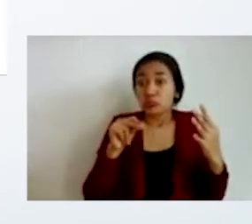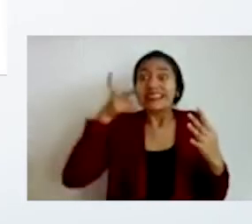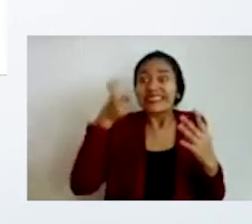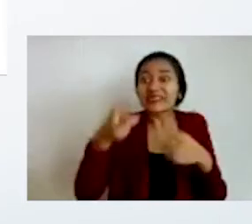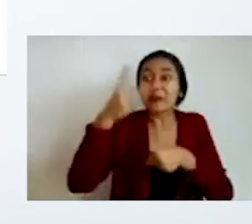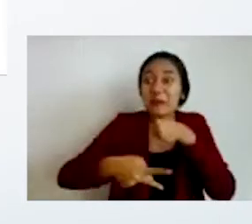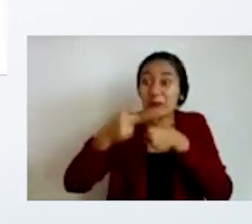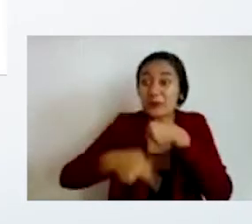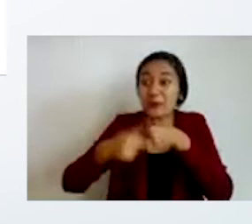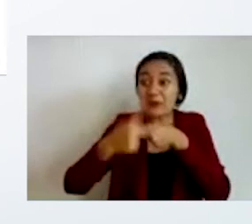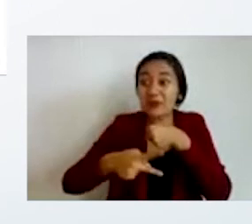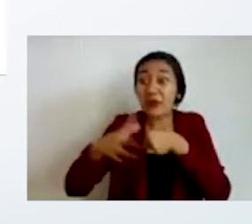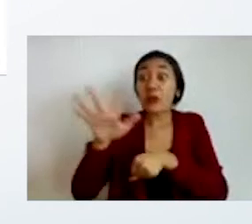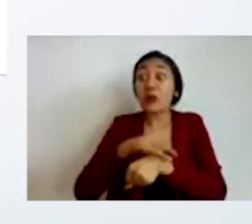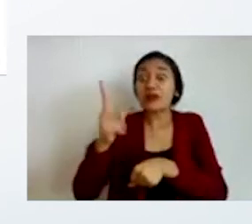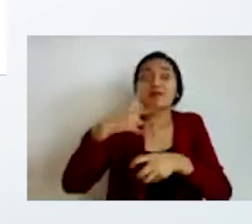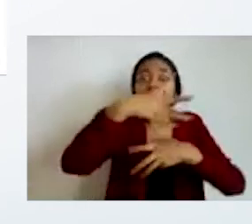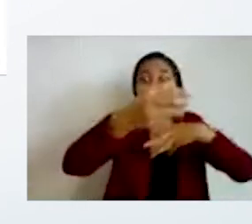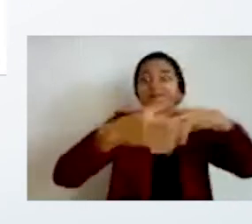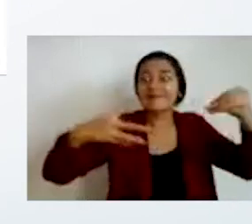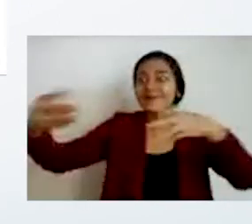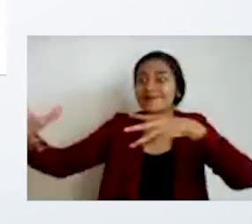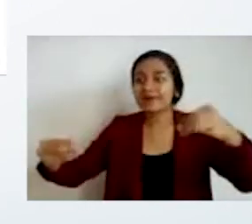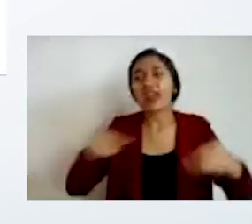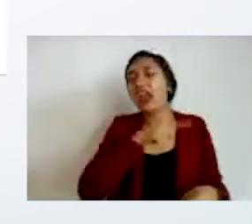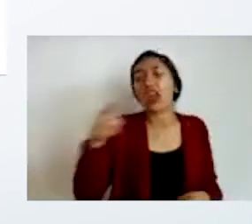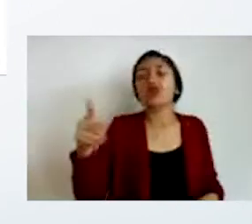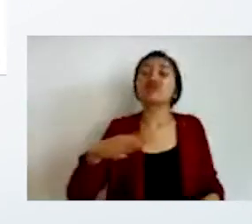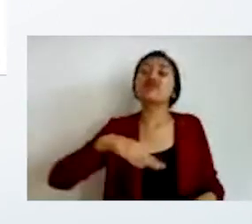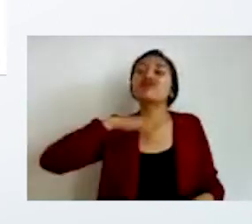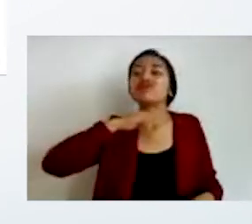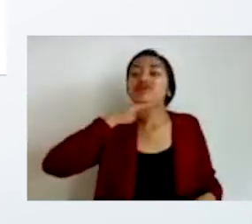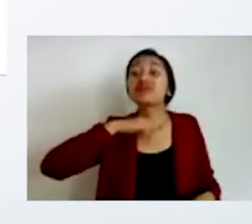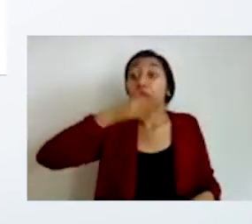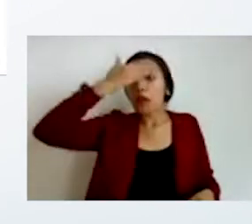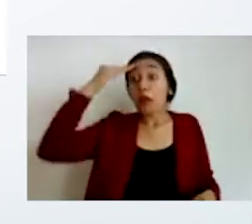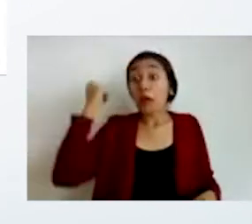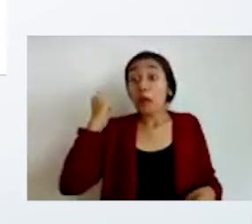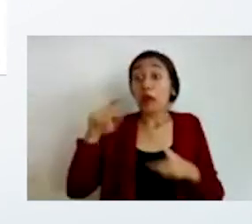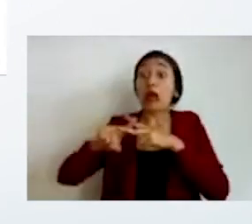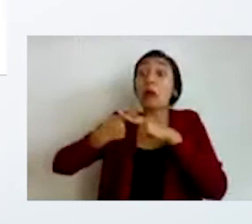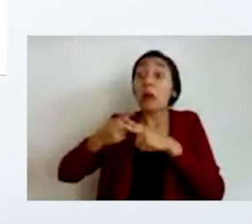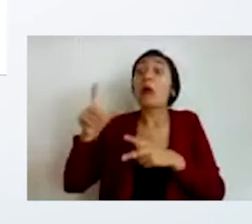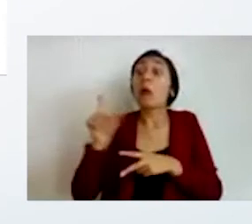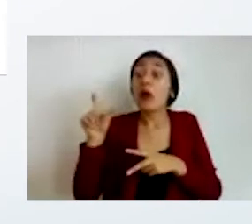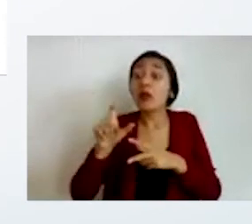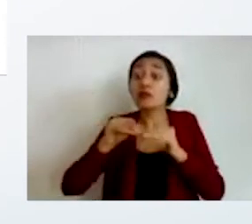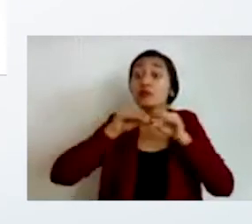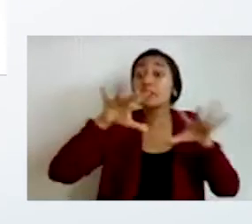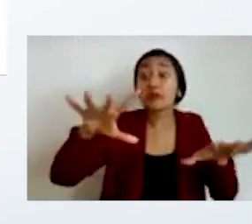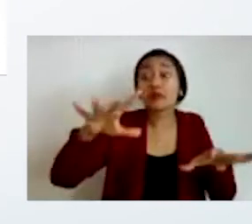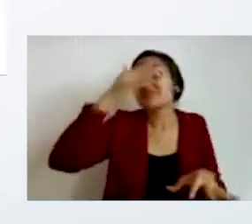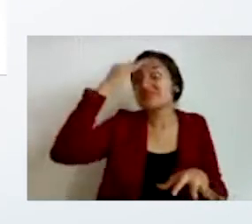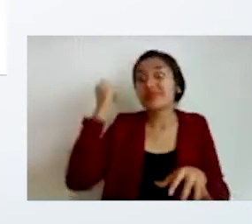establecer porque nunca presentan los signos y síntomas. Entonces no sabemos cuándo empiezan y cuándo terminan dentro de esta